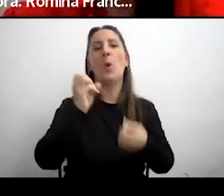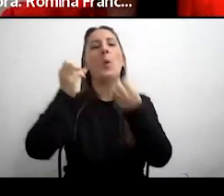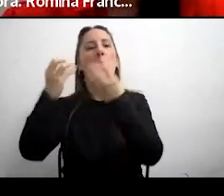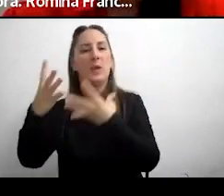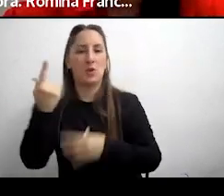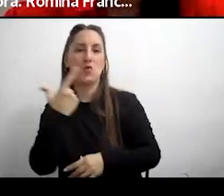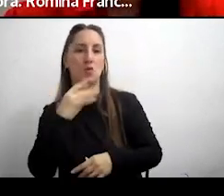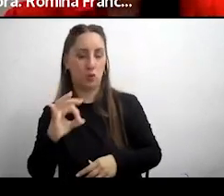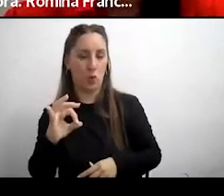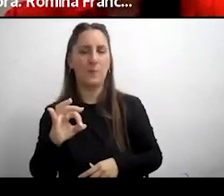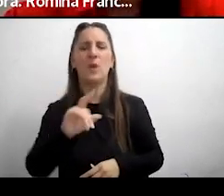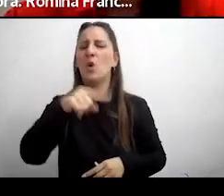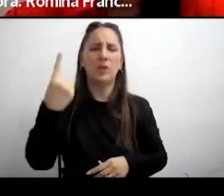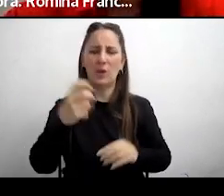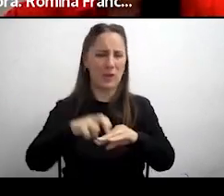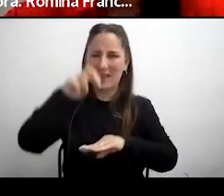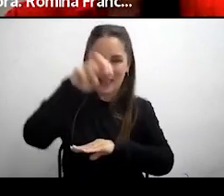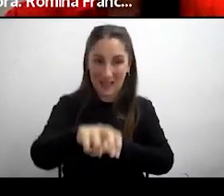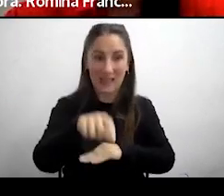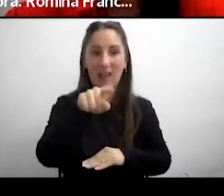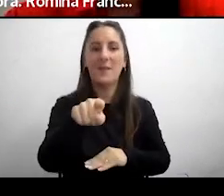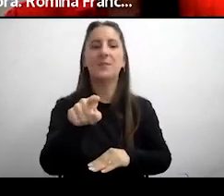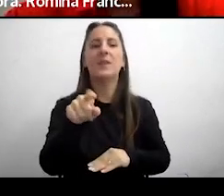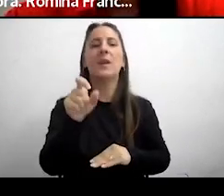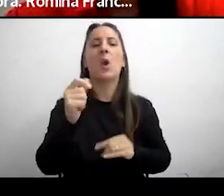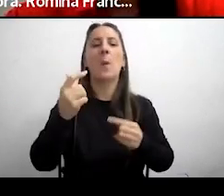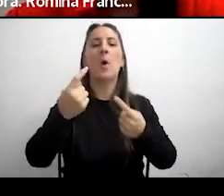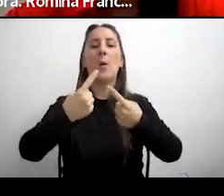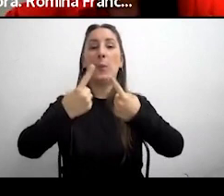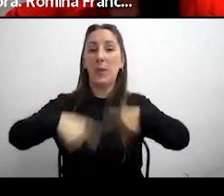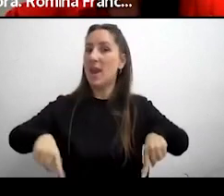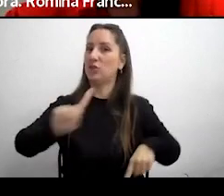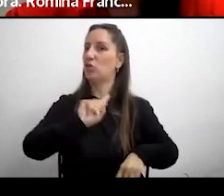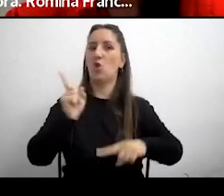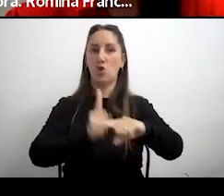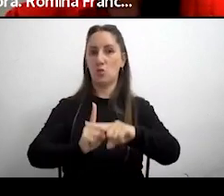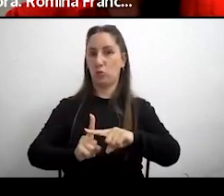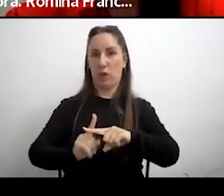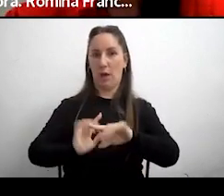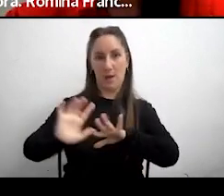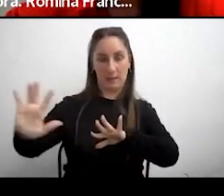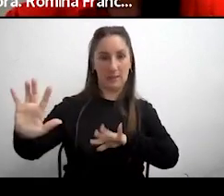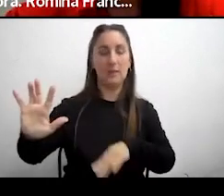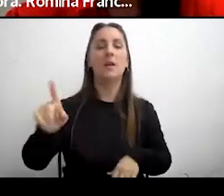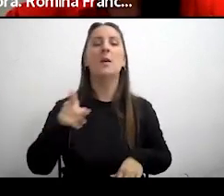otra acá que me había salteado antes, la enajenación de bienes no computables, cuando durante el